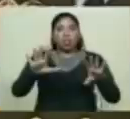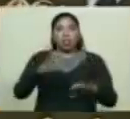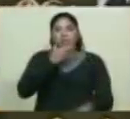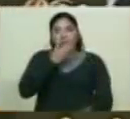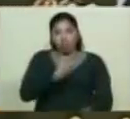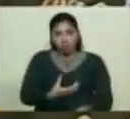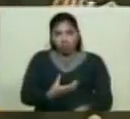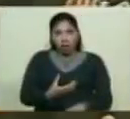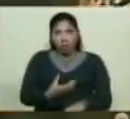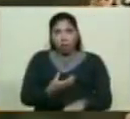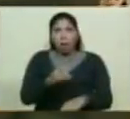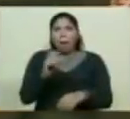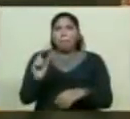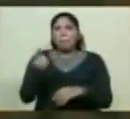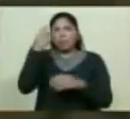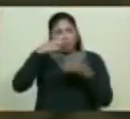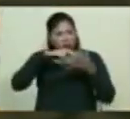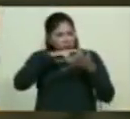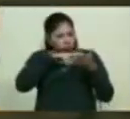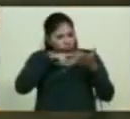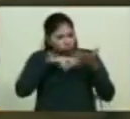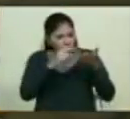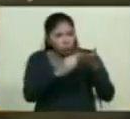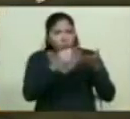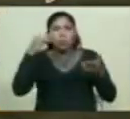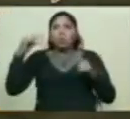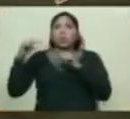primera que habló de colombia en tierra firme